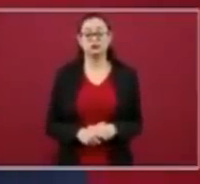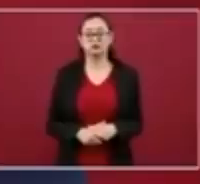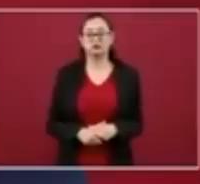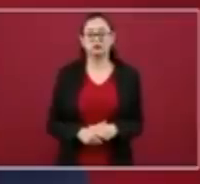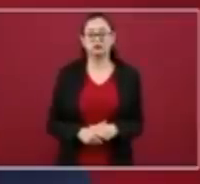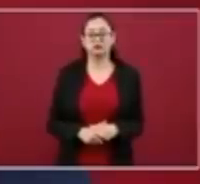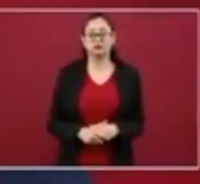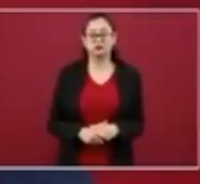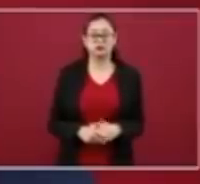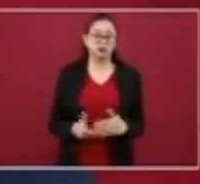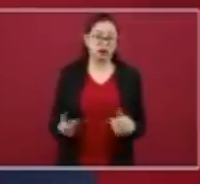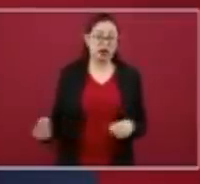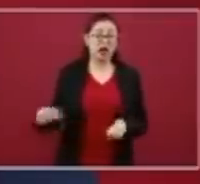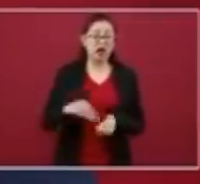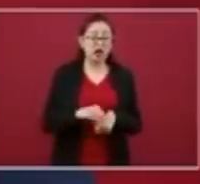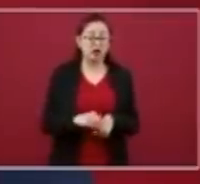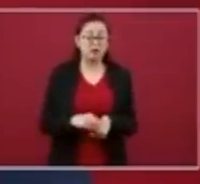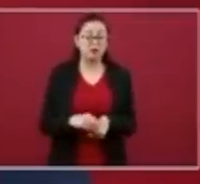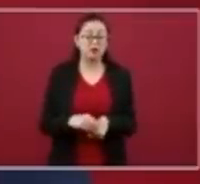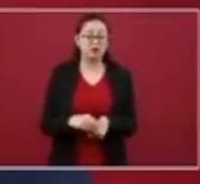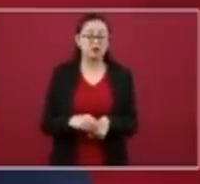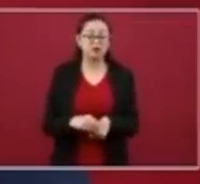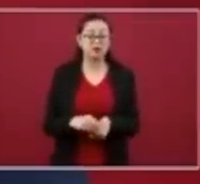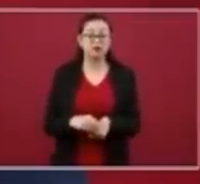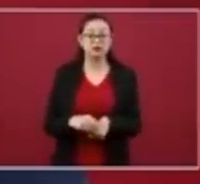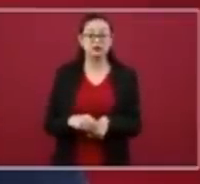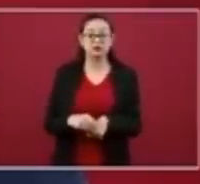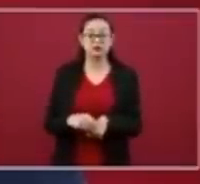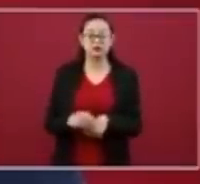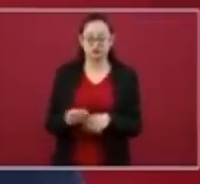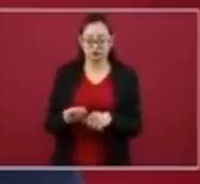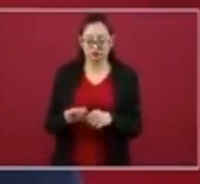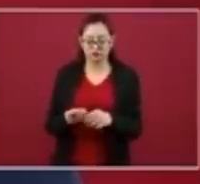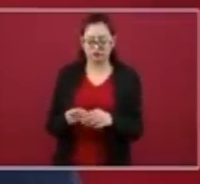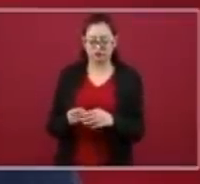Además, se han probado